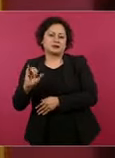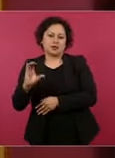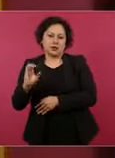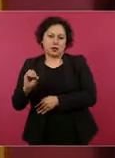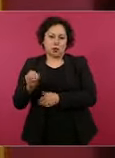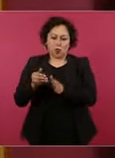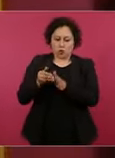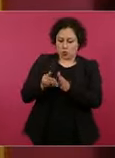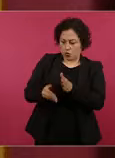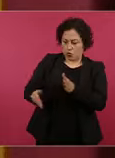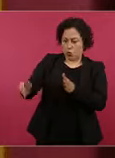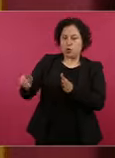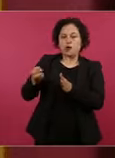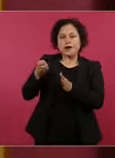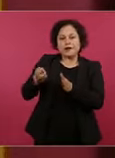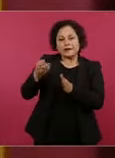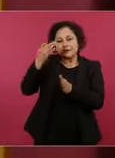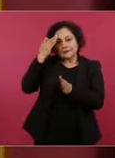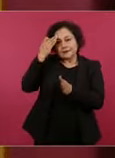cuando